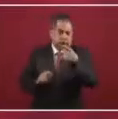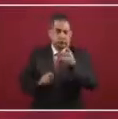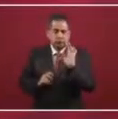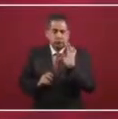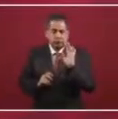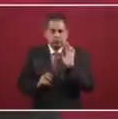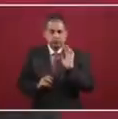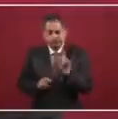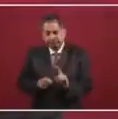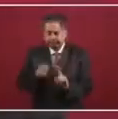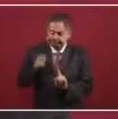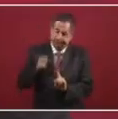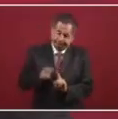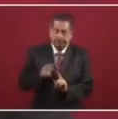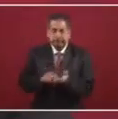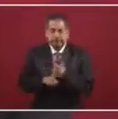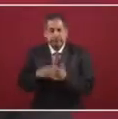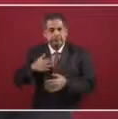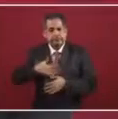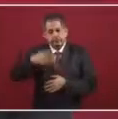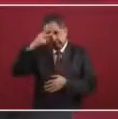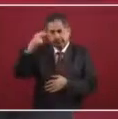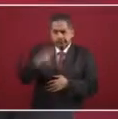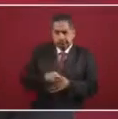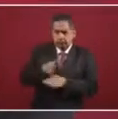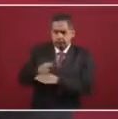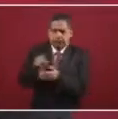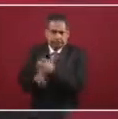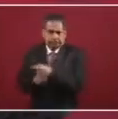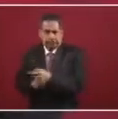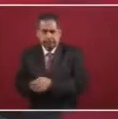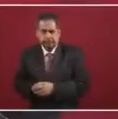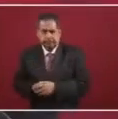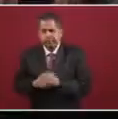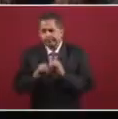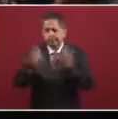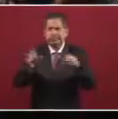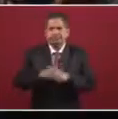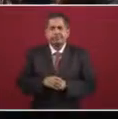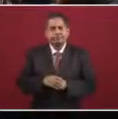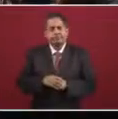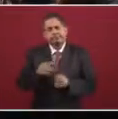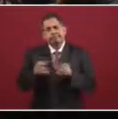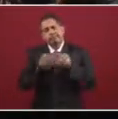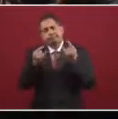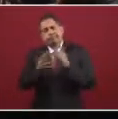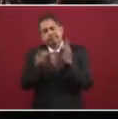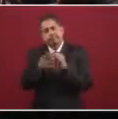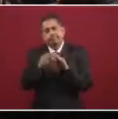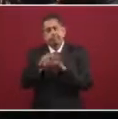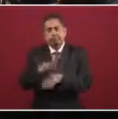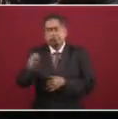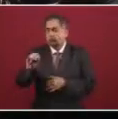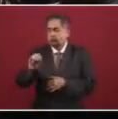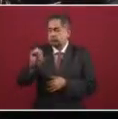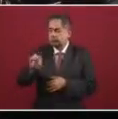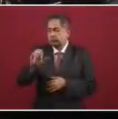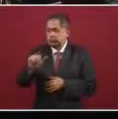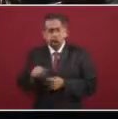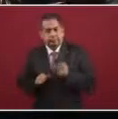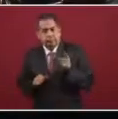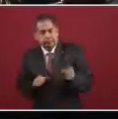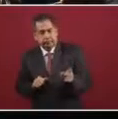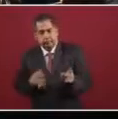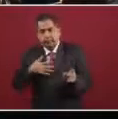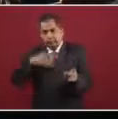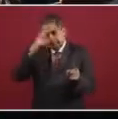o esencial de la postura de México en esta coyuntura. Y desde luego podría yo hacer muchos comentarios sobre la Organización de Estados Americanos, pero